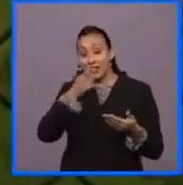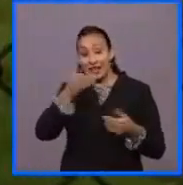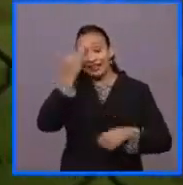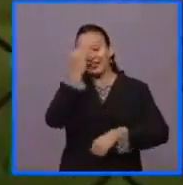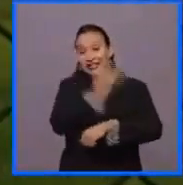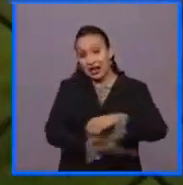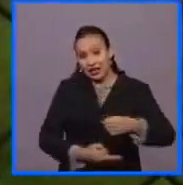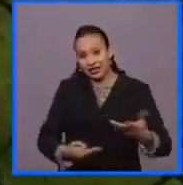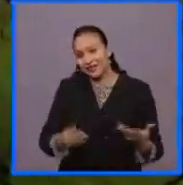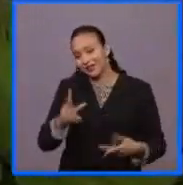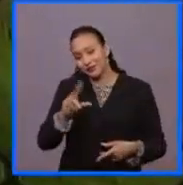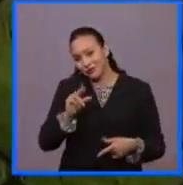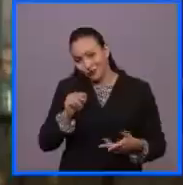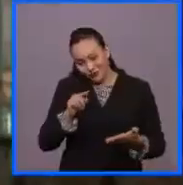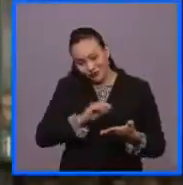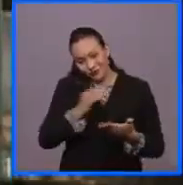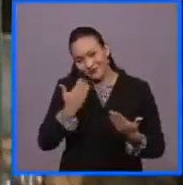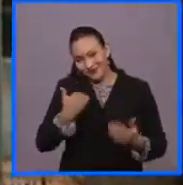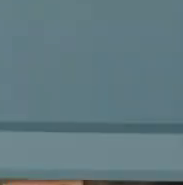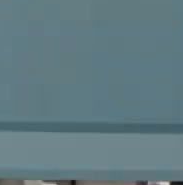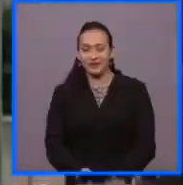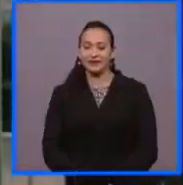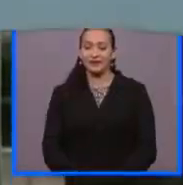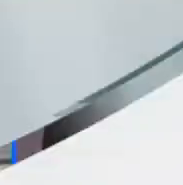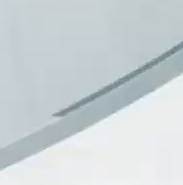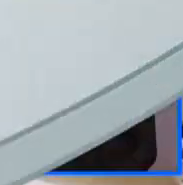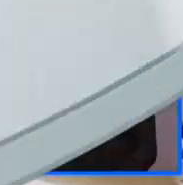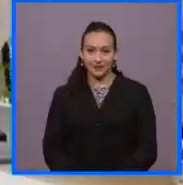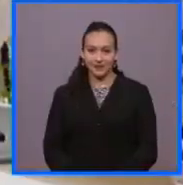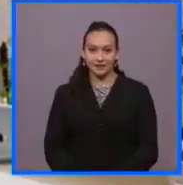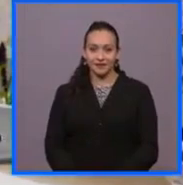extemporánea su presentación.